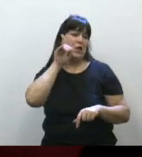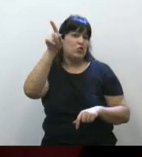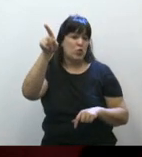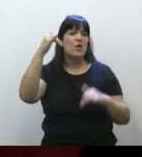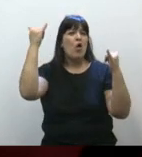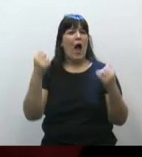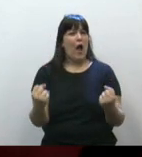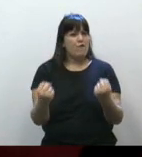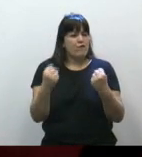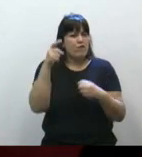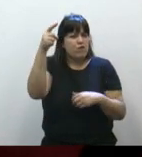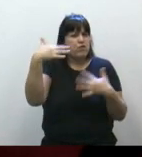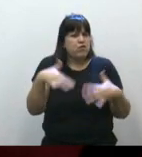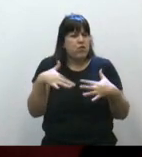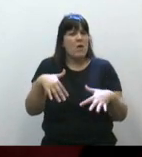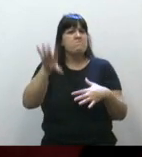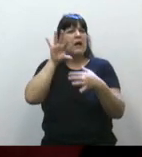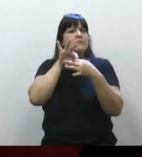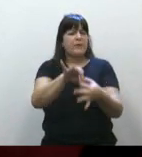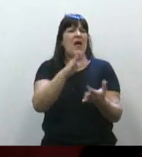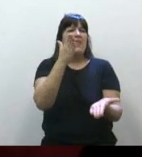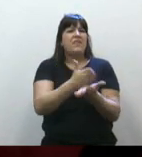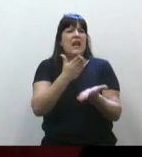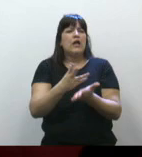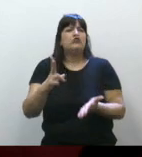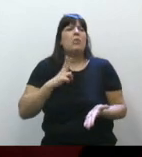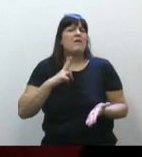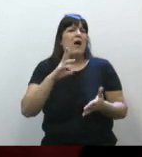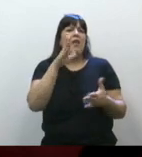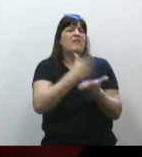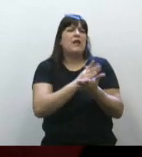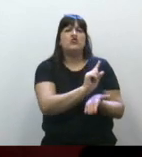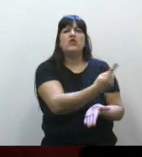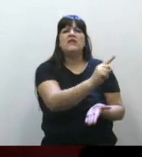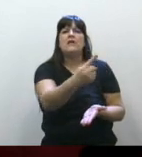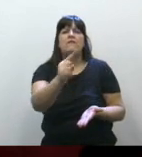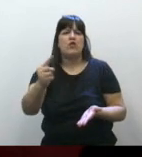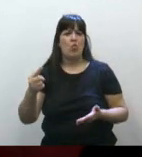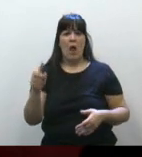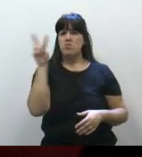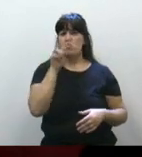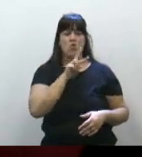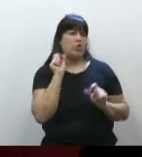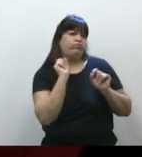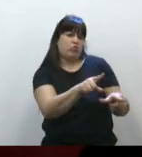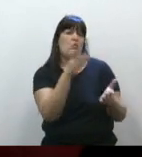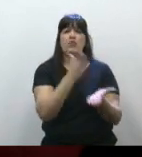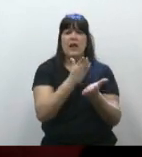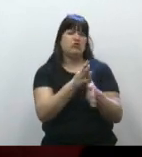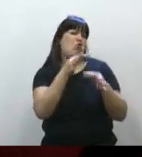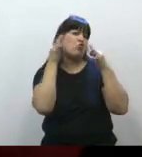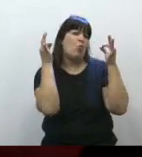fuerte sentido ligado al derecho privado al derecho individual el derecho a la libertad la mujer tiene derecho a hacer lo que realmente